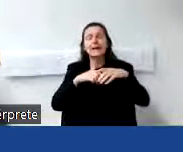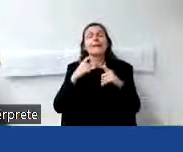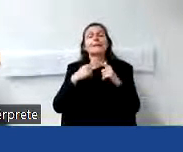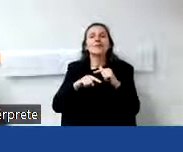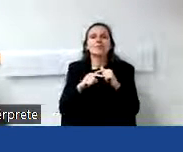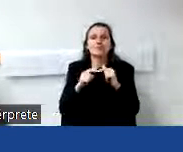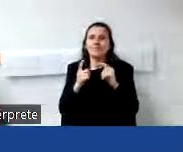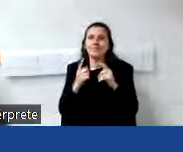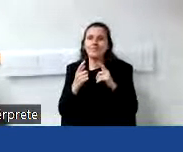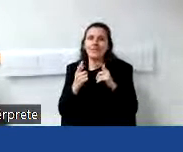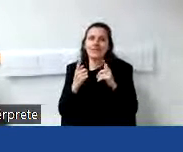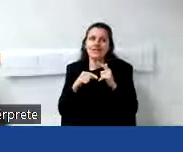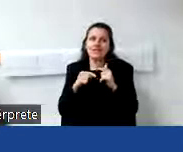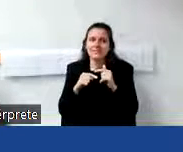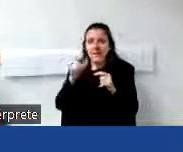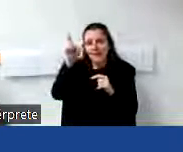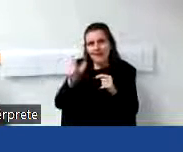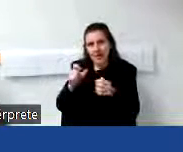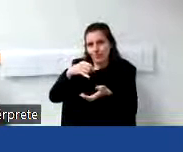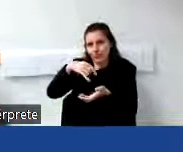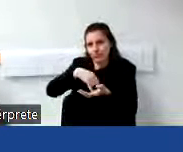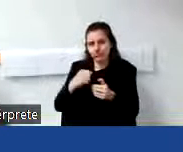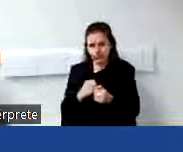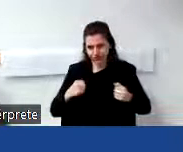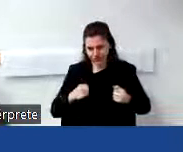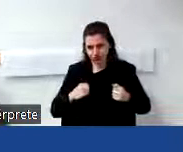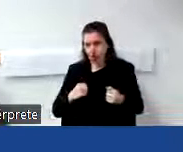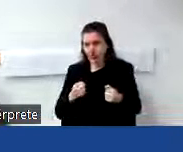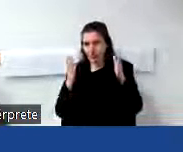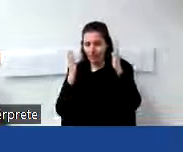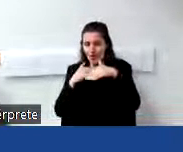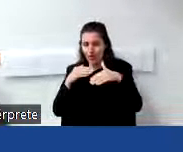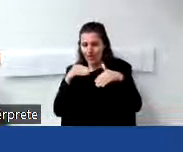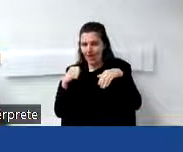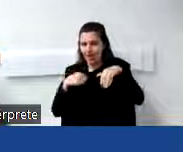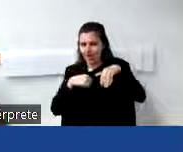el tomógrafo. Entonces, bueno, también eso es algo a considerar. Bueno, si no tenemos